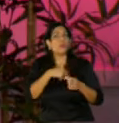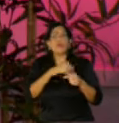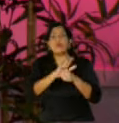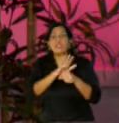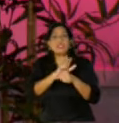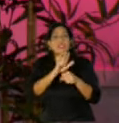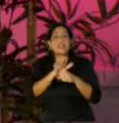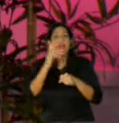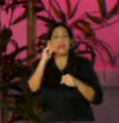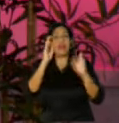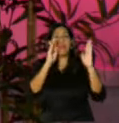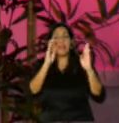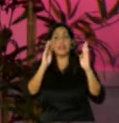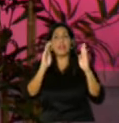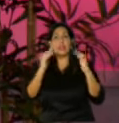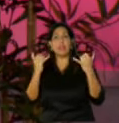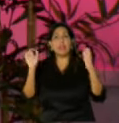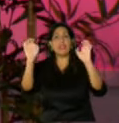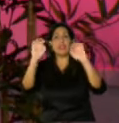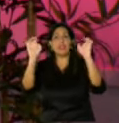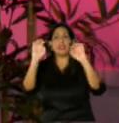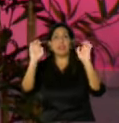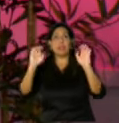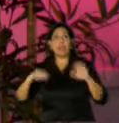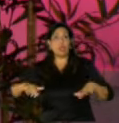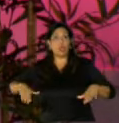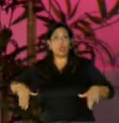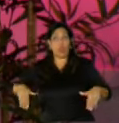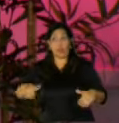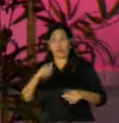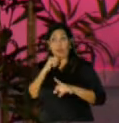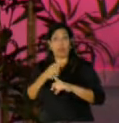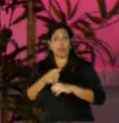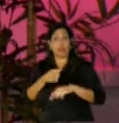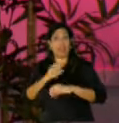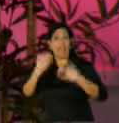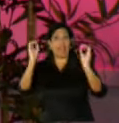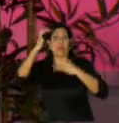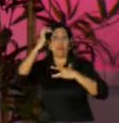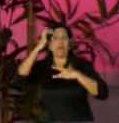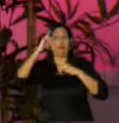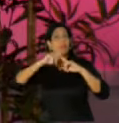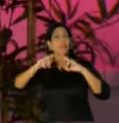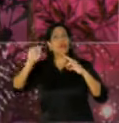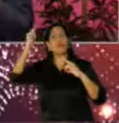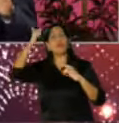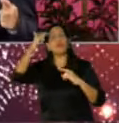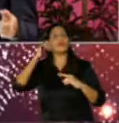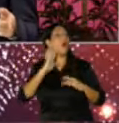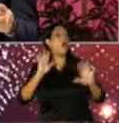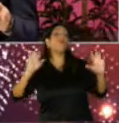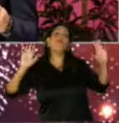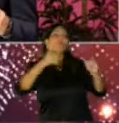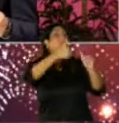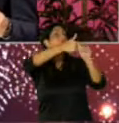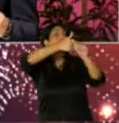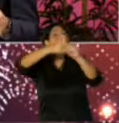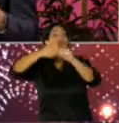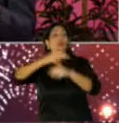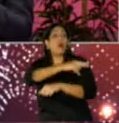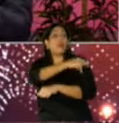para atender la emergencia del coronavirus cuando todavía no se había reportado ningún caso aquí en Puerto Rico. Sin embargo, el gobierno lo que decía era que era responsabilidad de